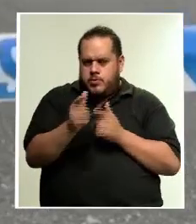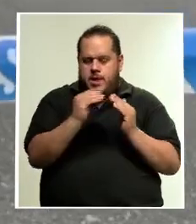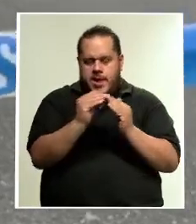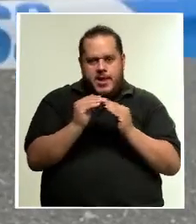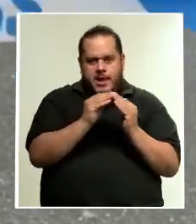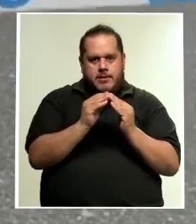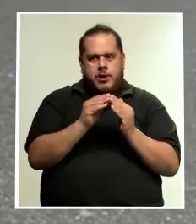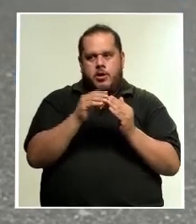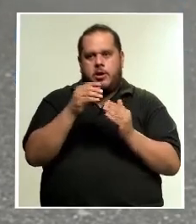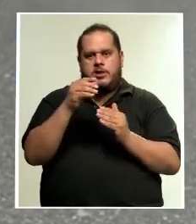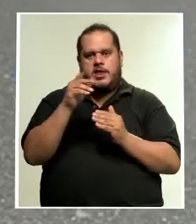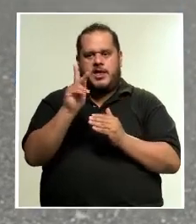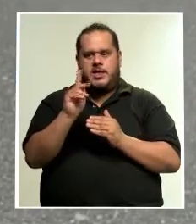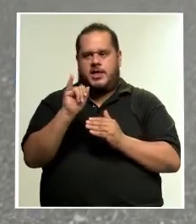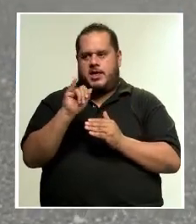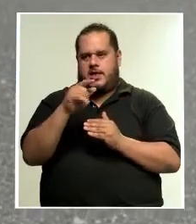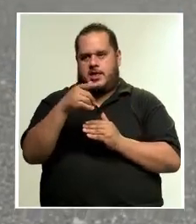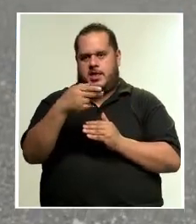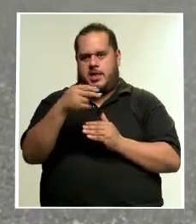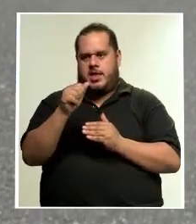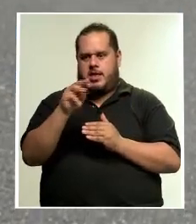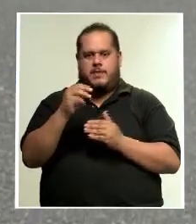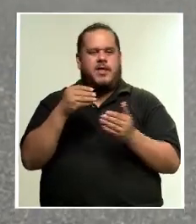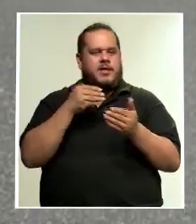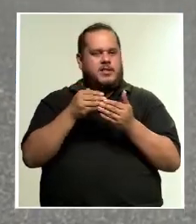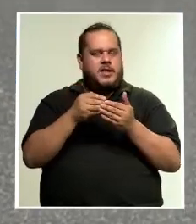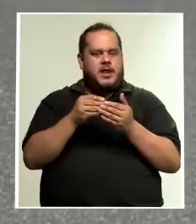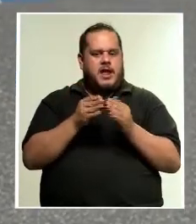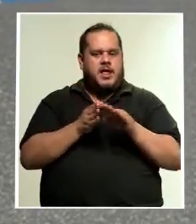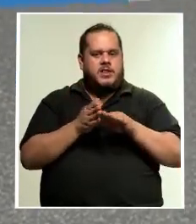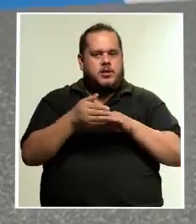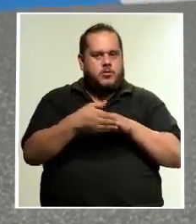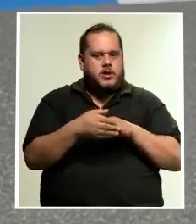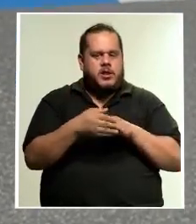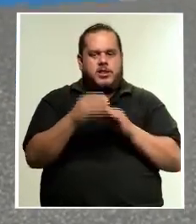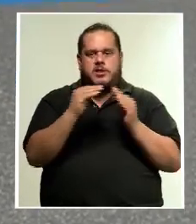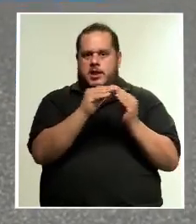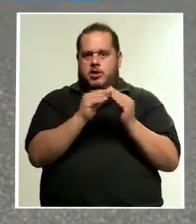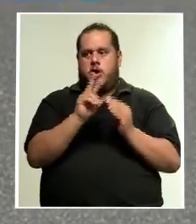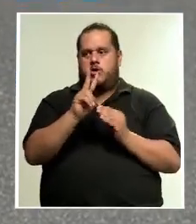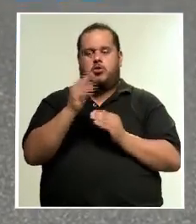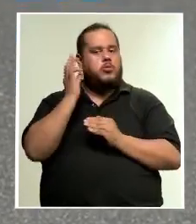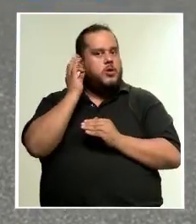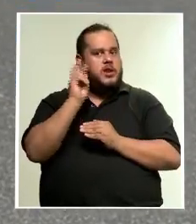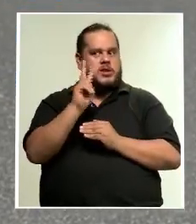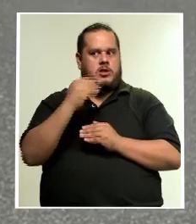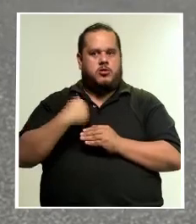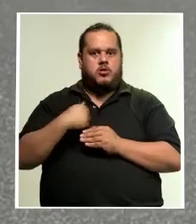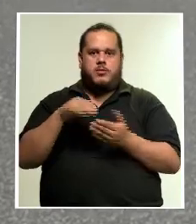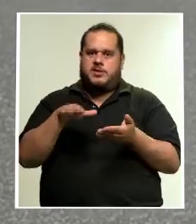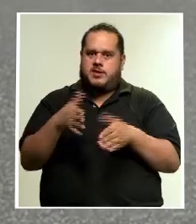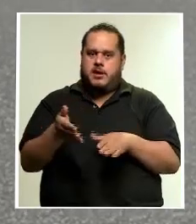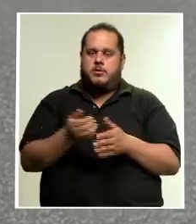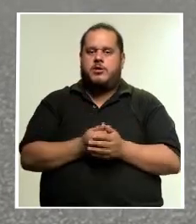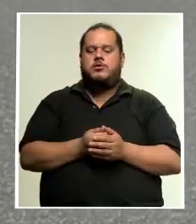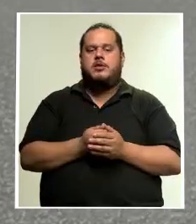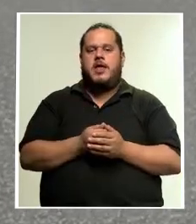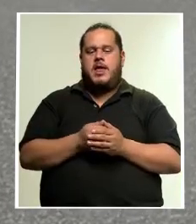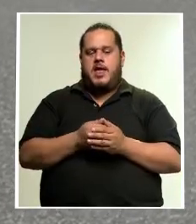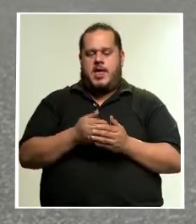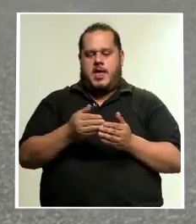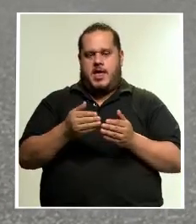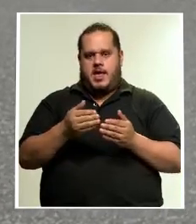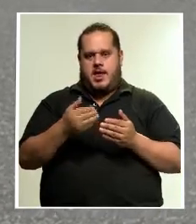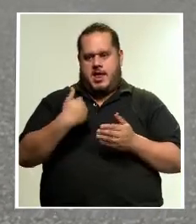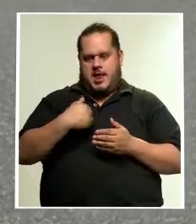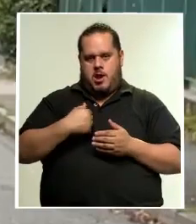de Keyham, cerca de los muelles de la ciudad. Al llegar al sitio, 2 mujeres y 2 hombres estaban muertos. El atacante, un hombre